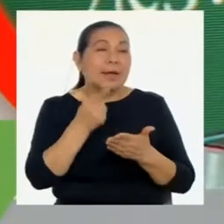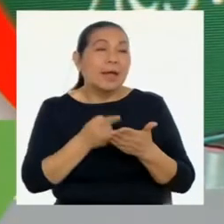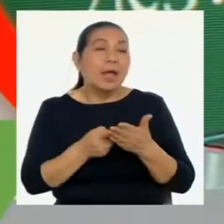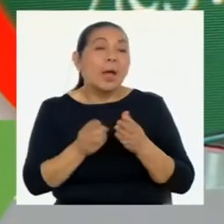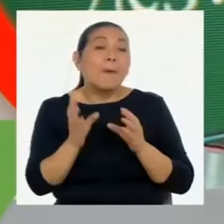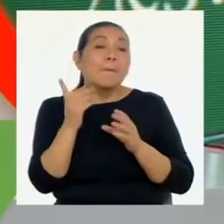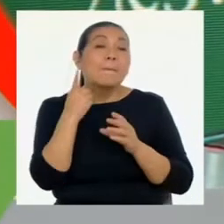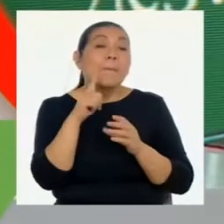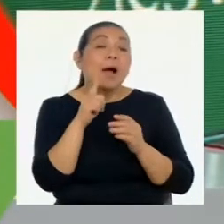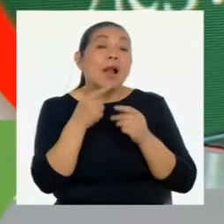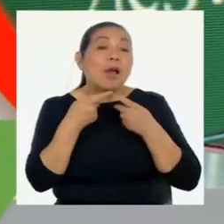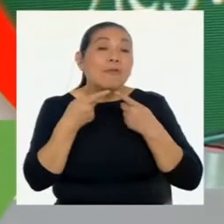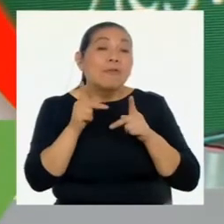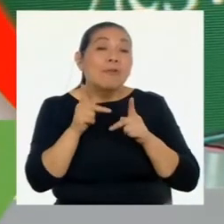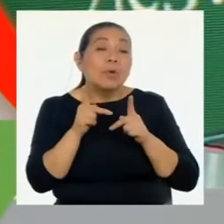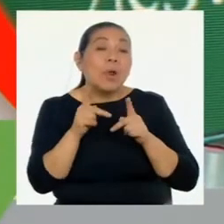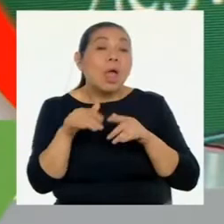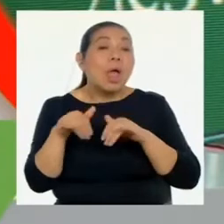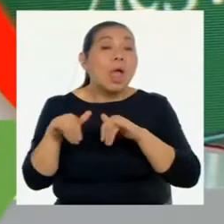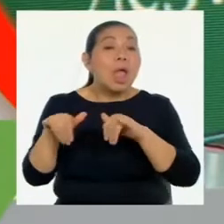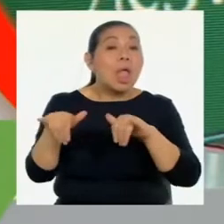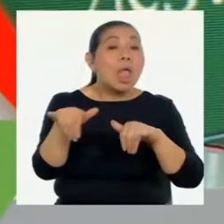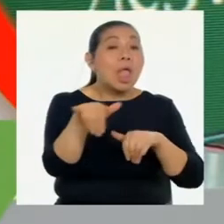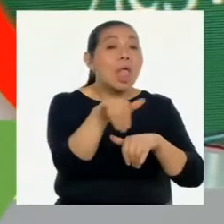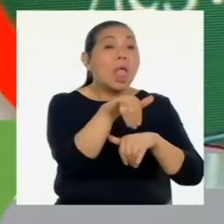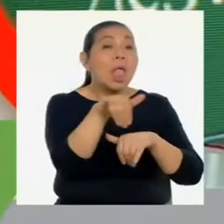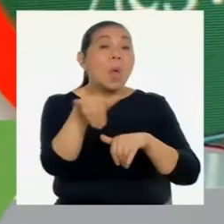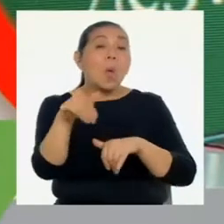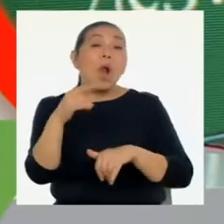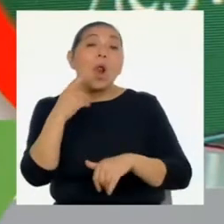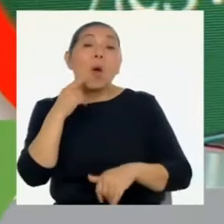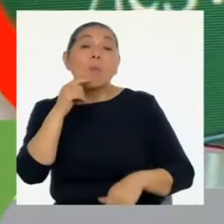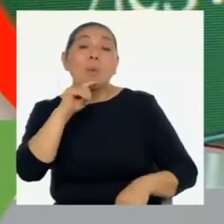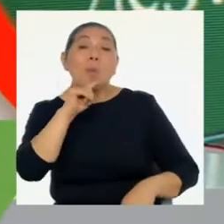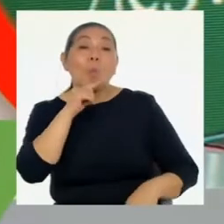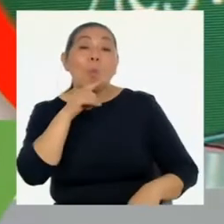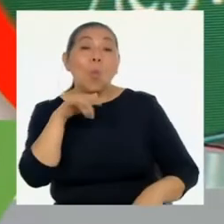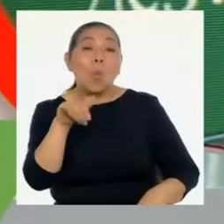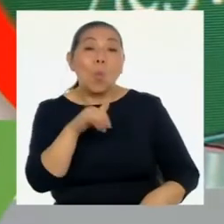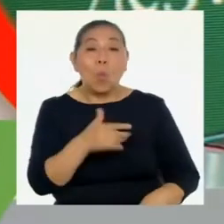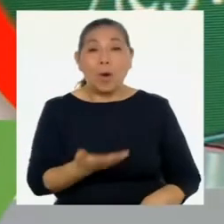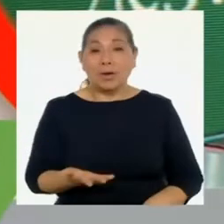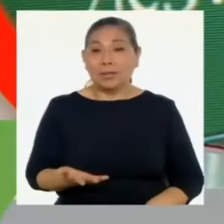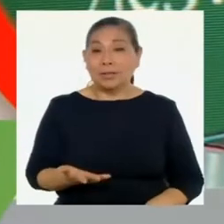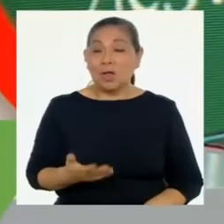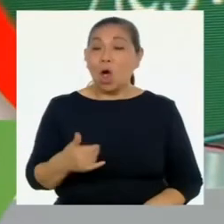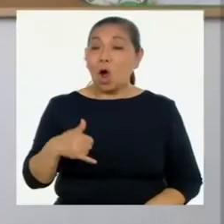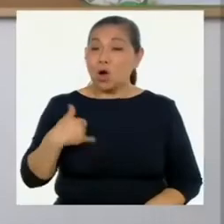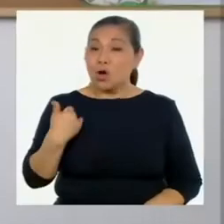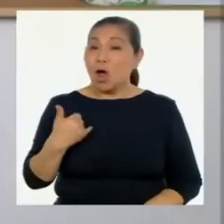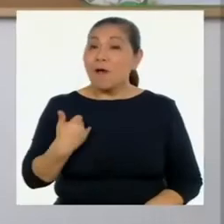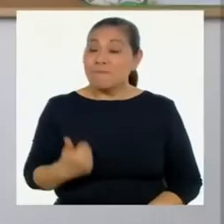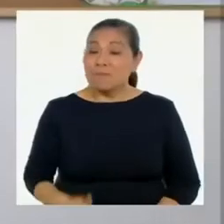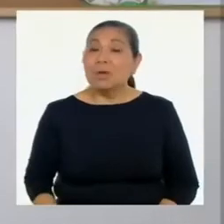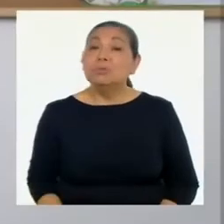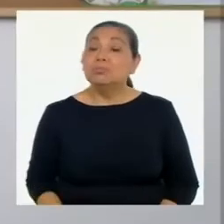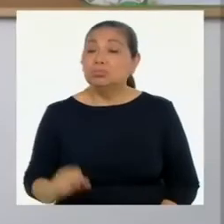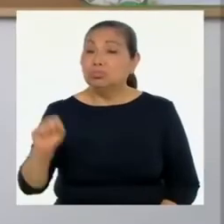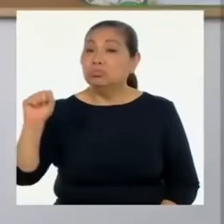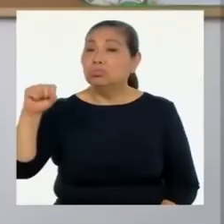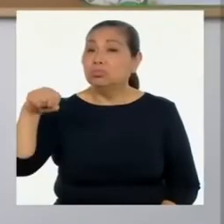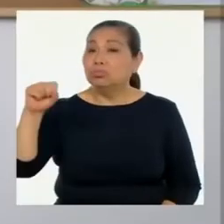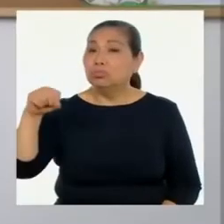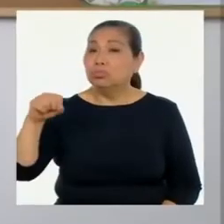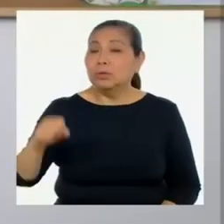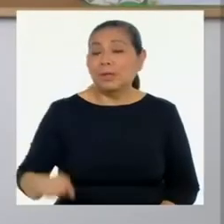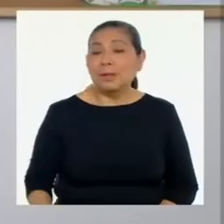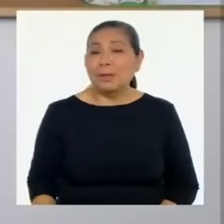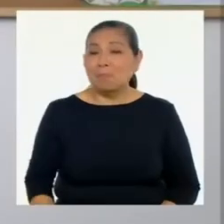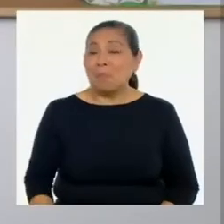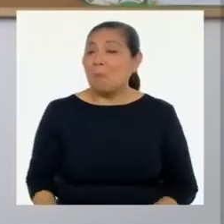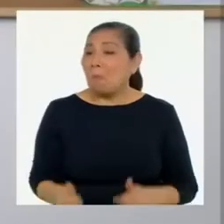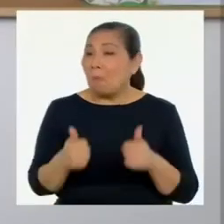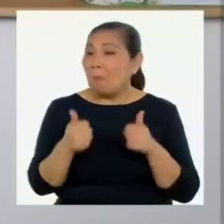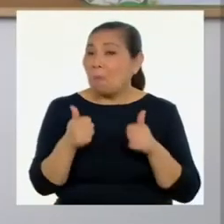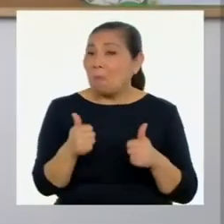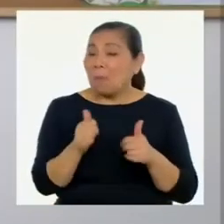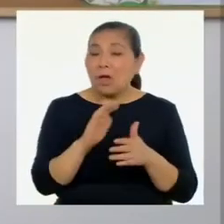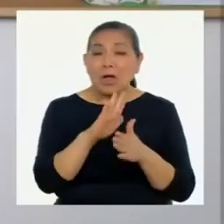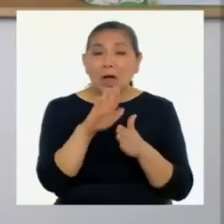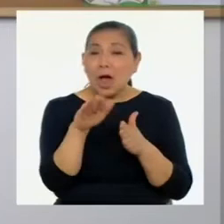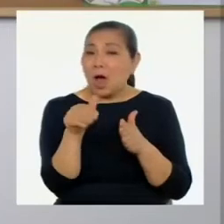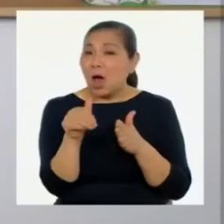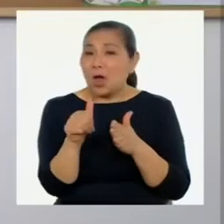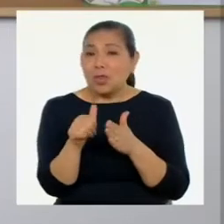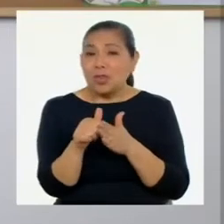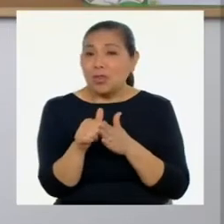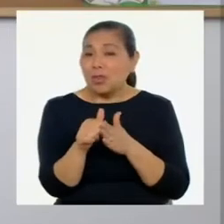acción concreta para fomentar el trato igualitario y de no violencia entre las y los adolescentes. Claro, y supongo que les fue bien